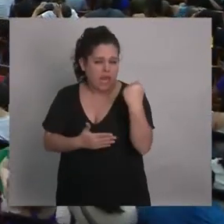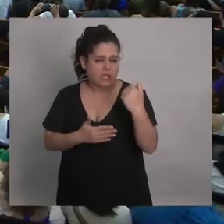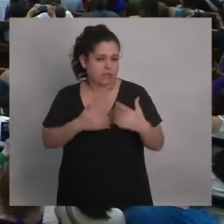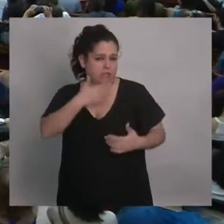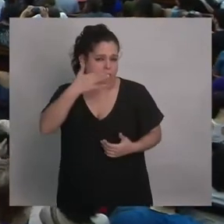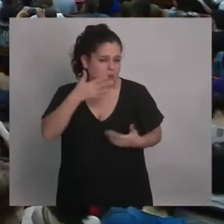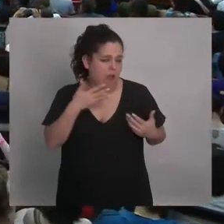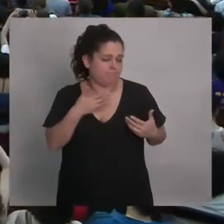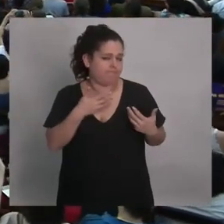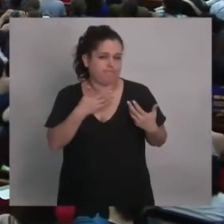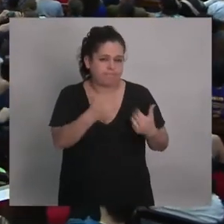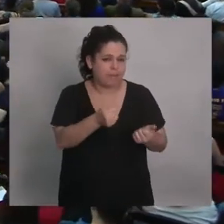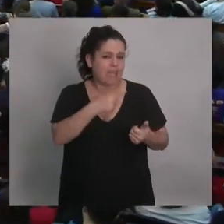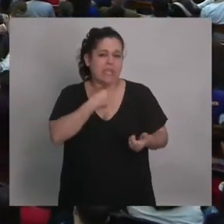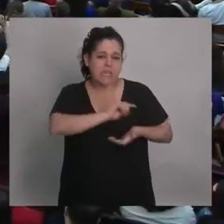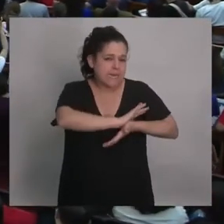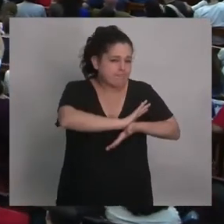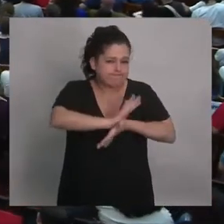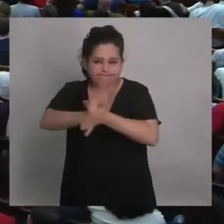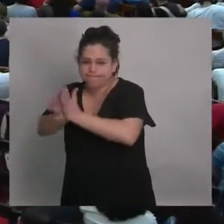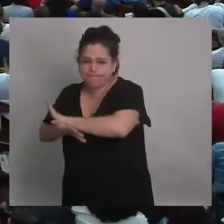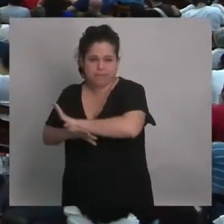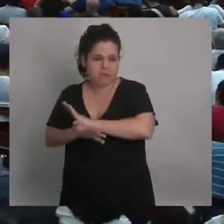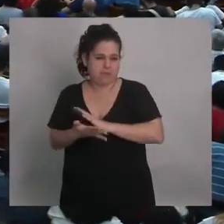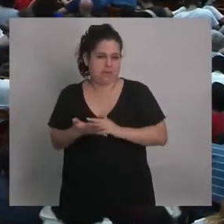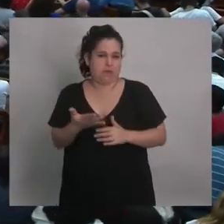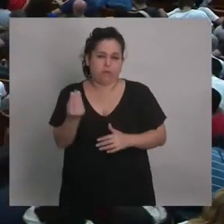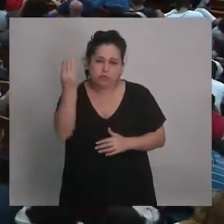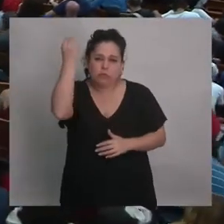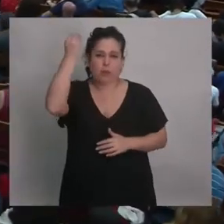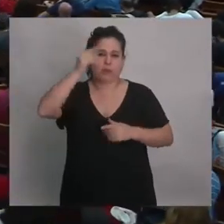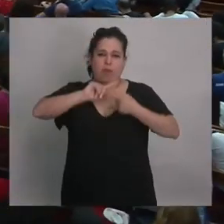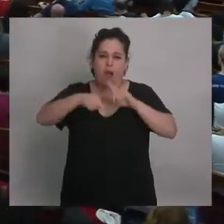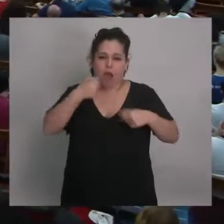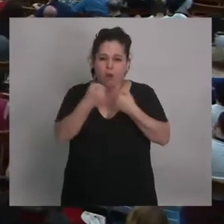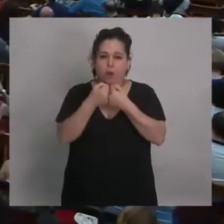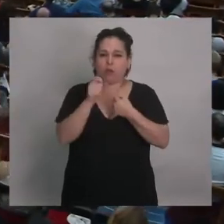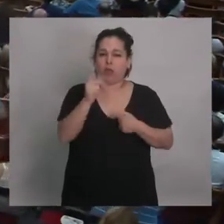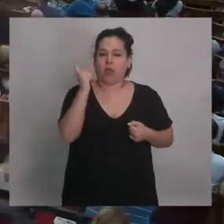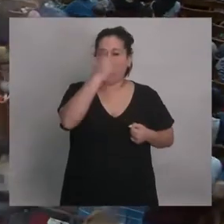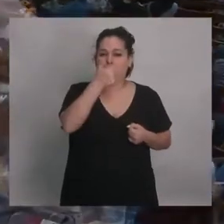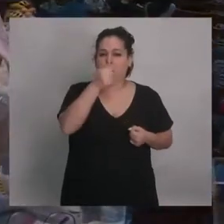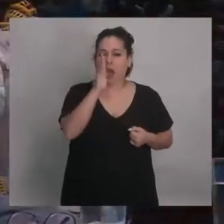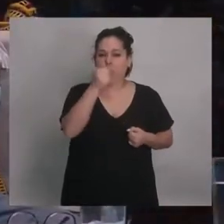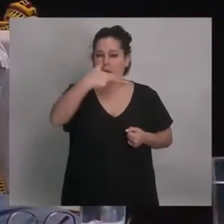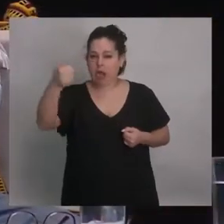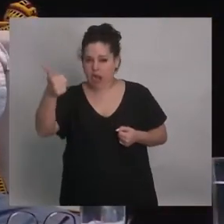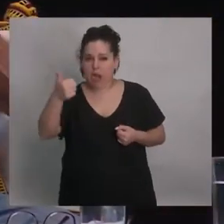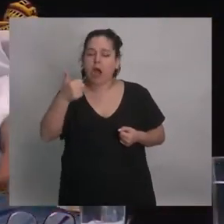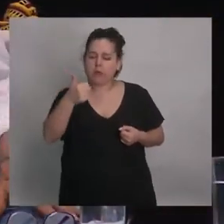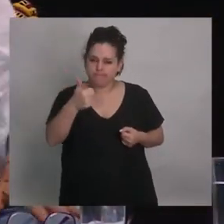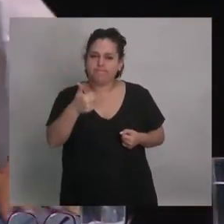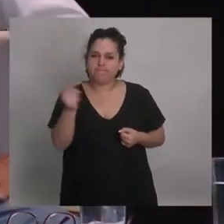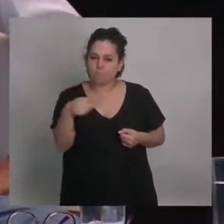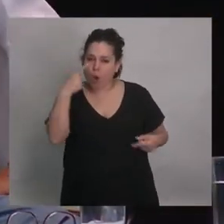hacer prisas como lo han dicho muchas veces los acuerdos de la habana la perspectiva pues para